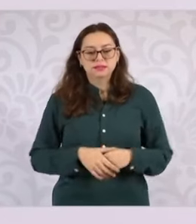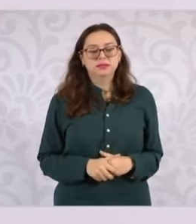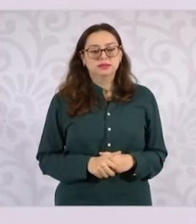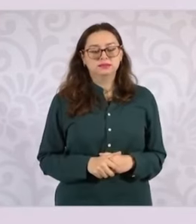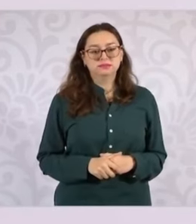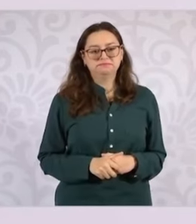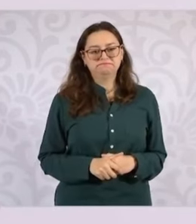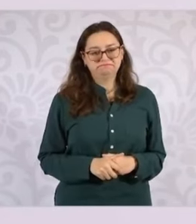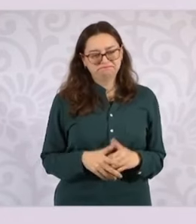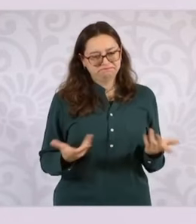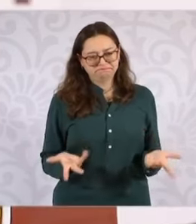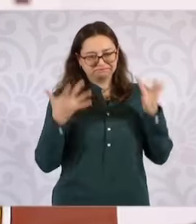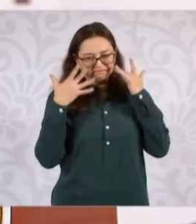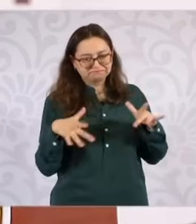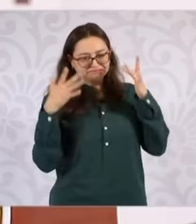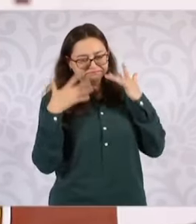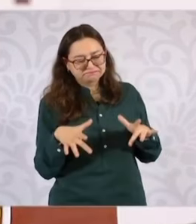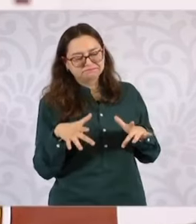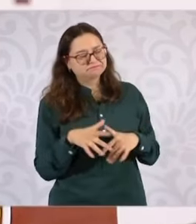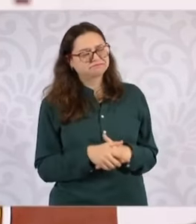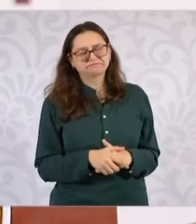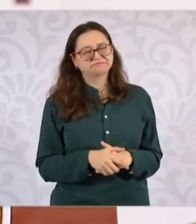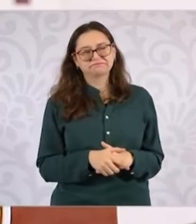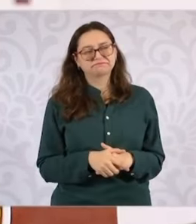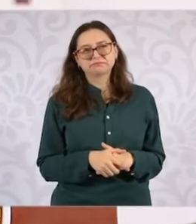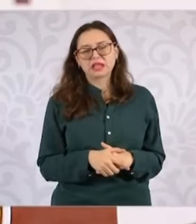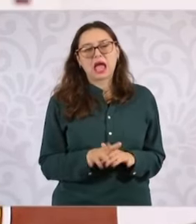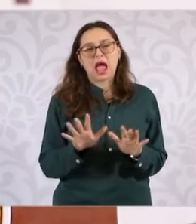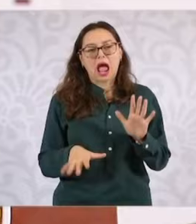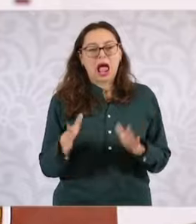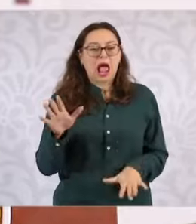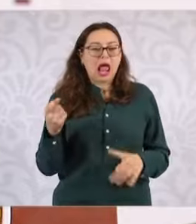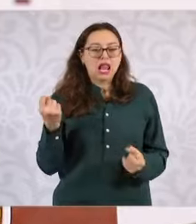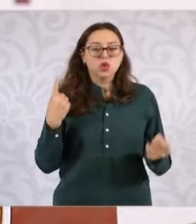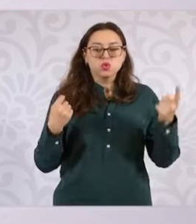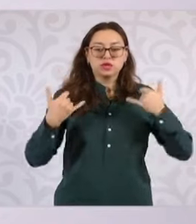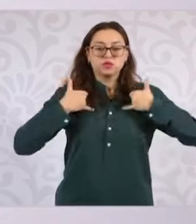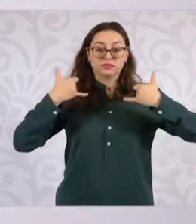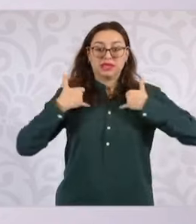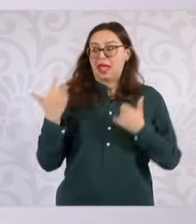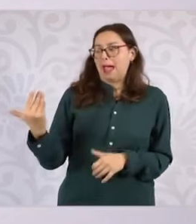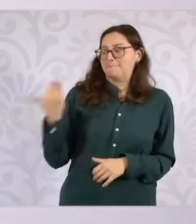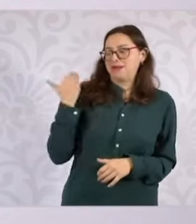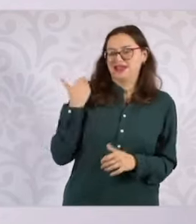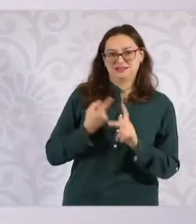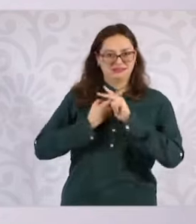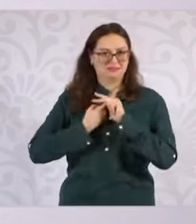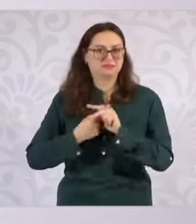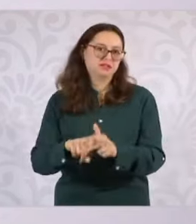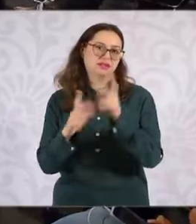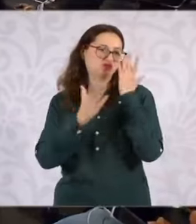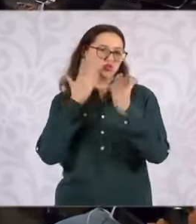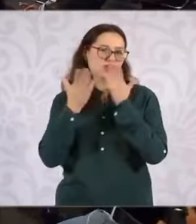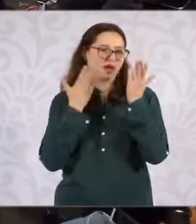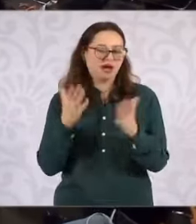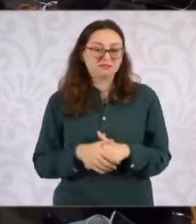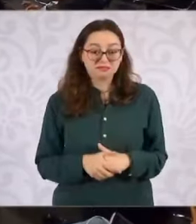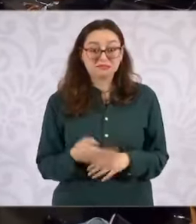deserción, son jóvenes las universidades. Entonces ya hay egresados, que es muy importante. En la Benito Juárez hay...